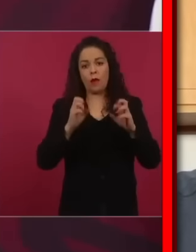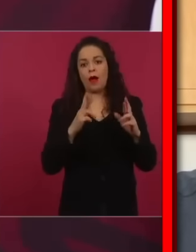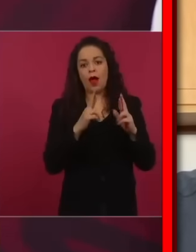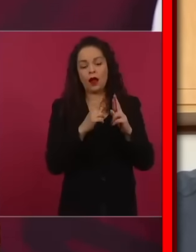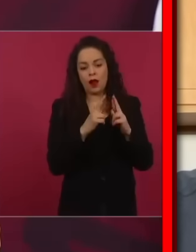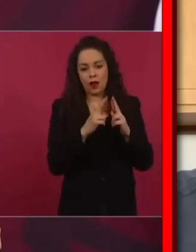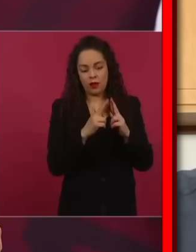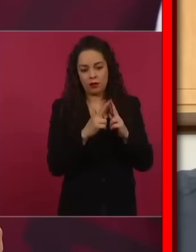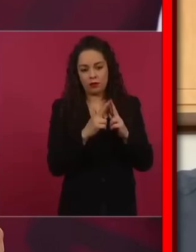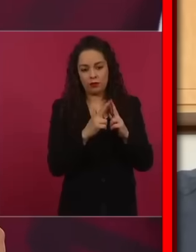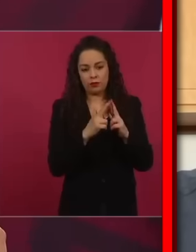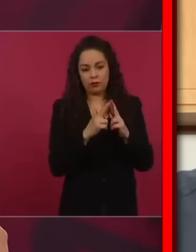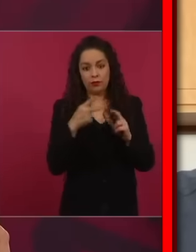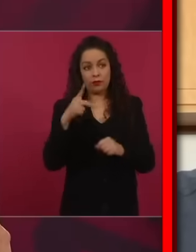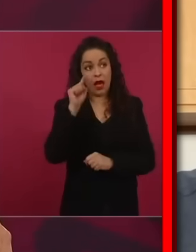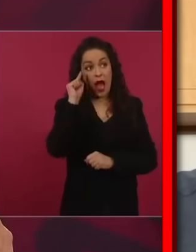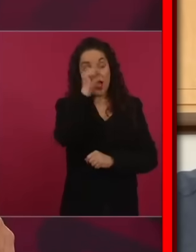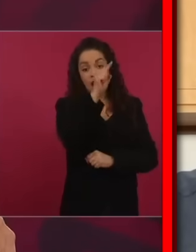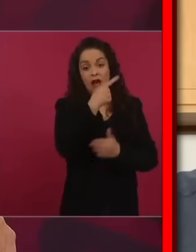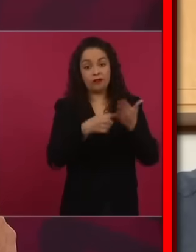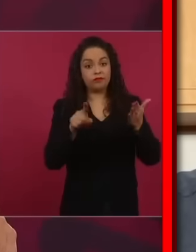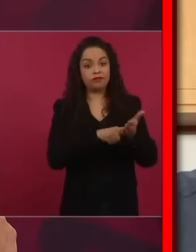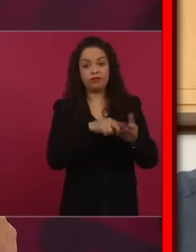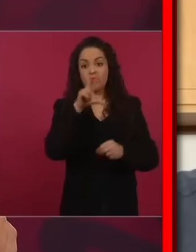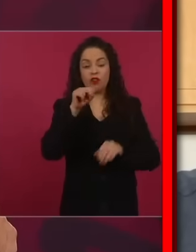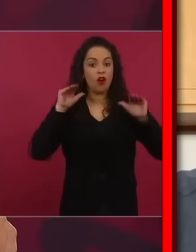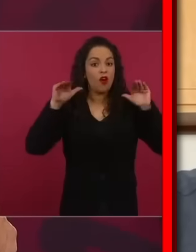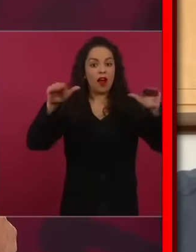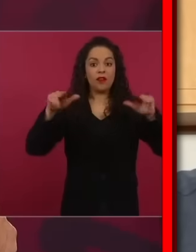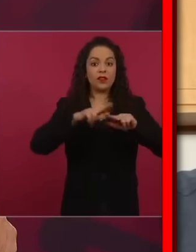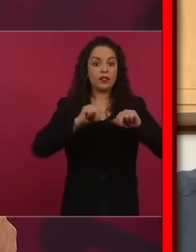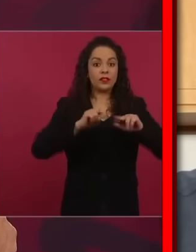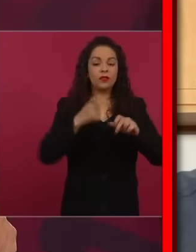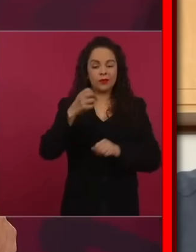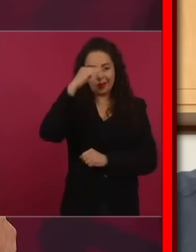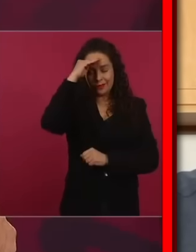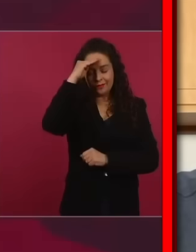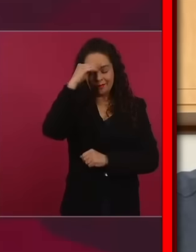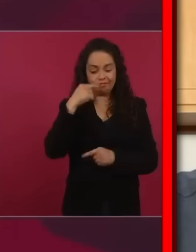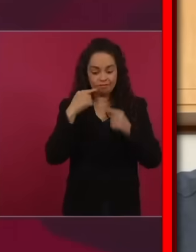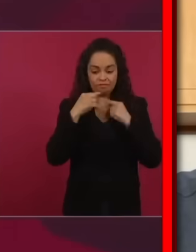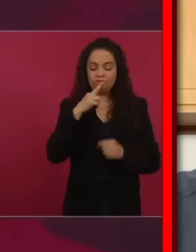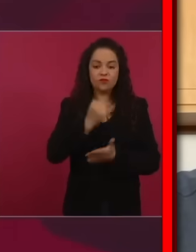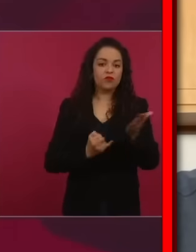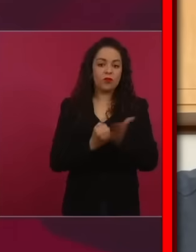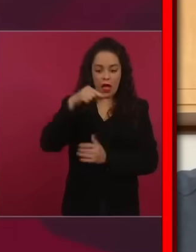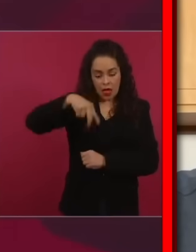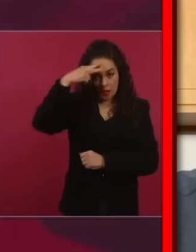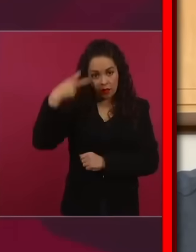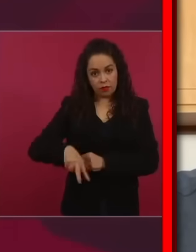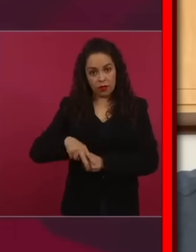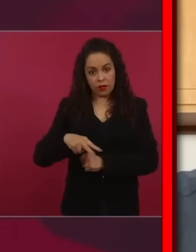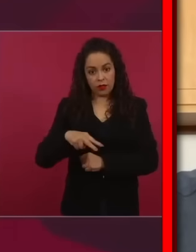decidió enviar un avión que sale eh hoy mismo por